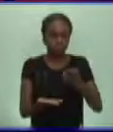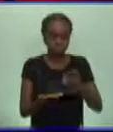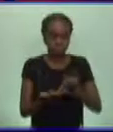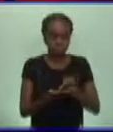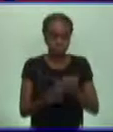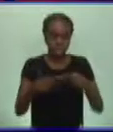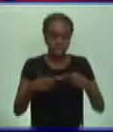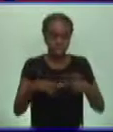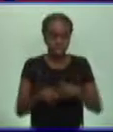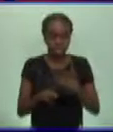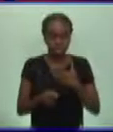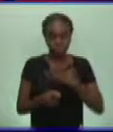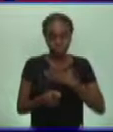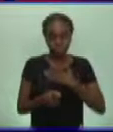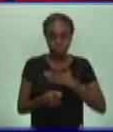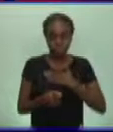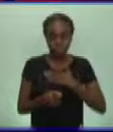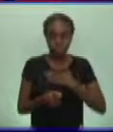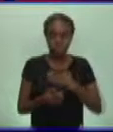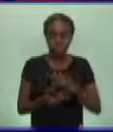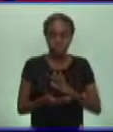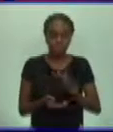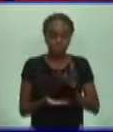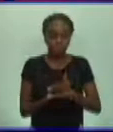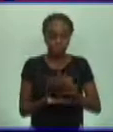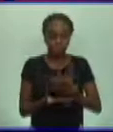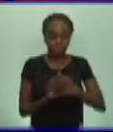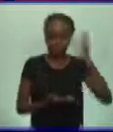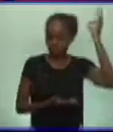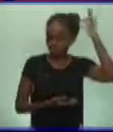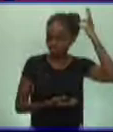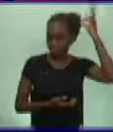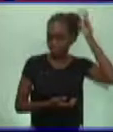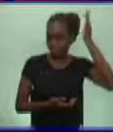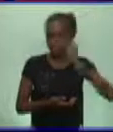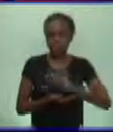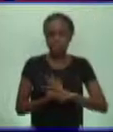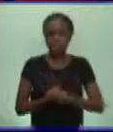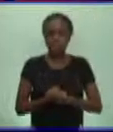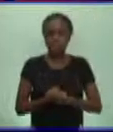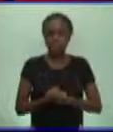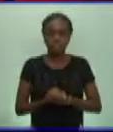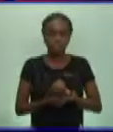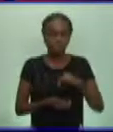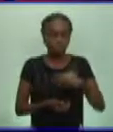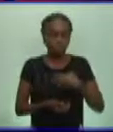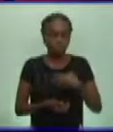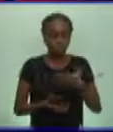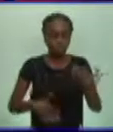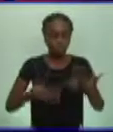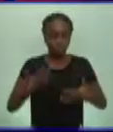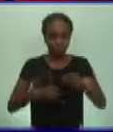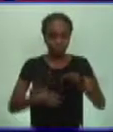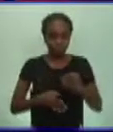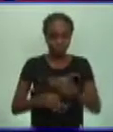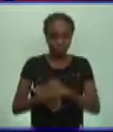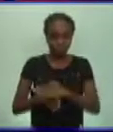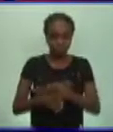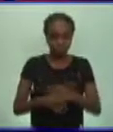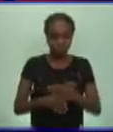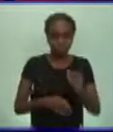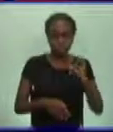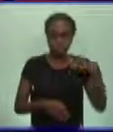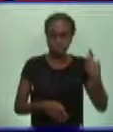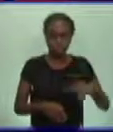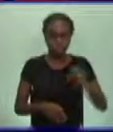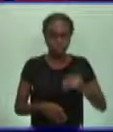en este encuentro con la lengua española. Hoy les traigo propuestas y actividades que les permitirán